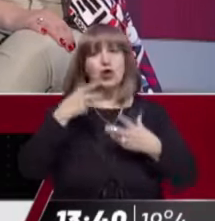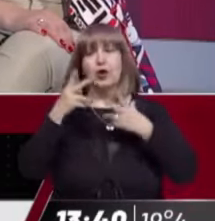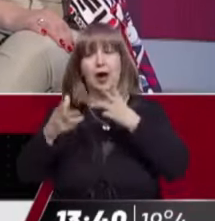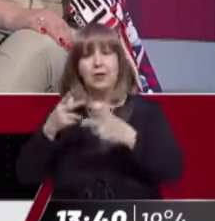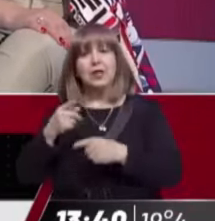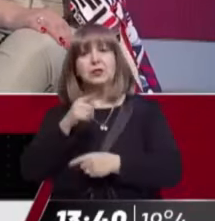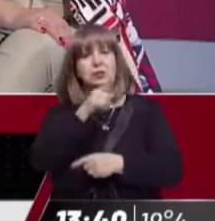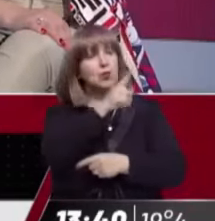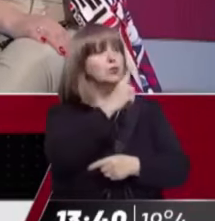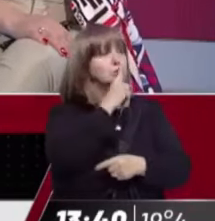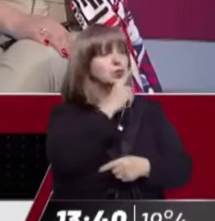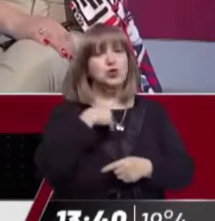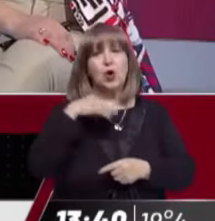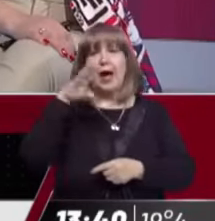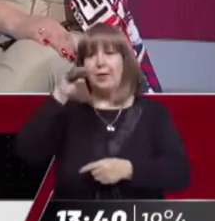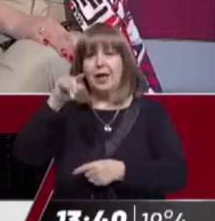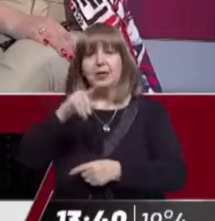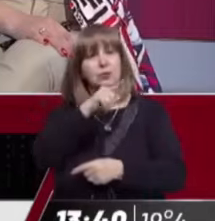vale ese? Aquí,